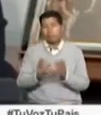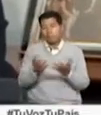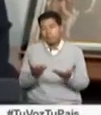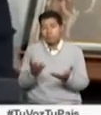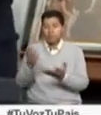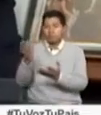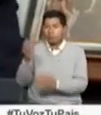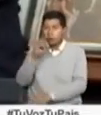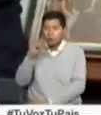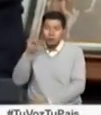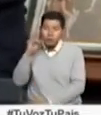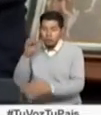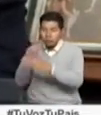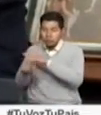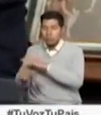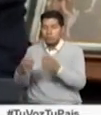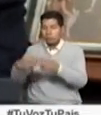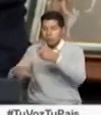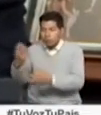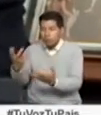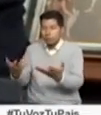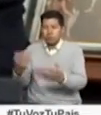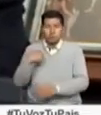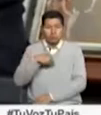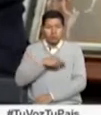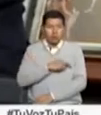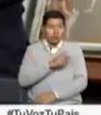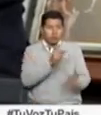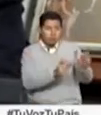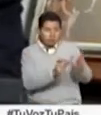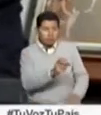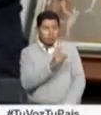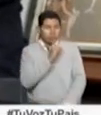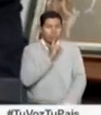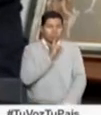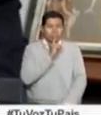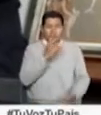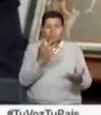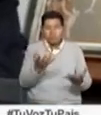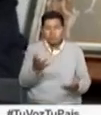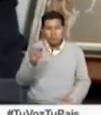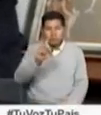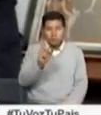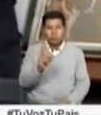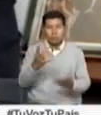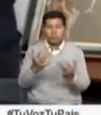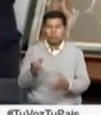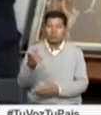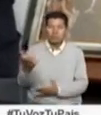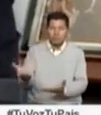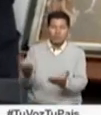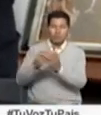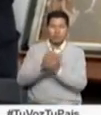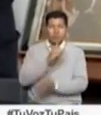la niñez, se encuentran impunidad por el silencio y el temor, por la indefensión de los niños, que, amenazados por